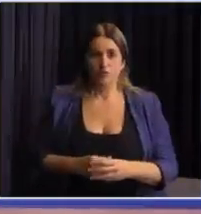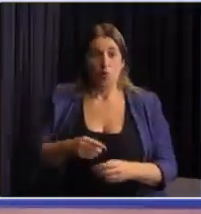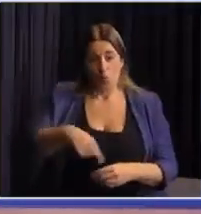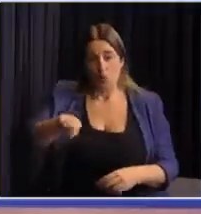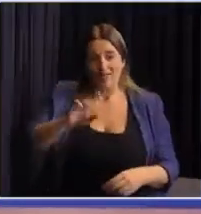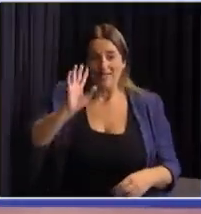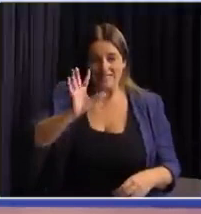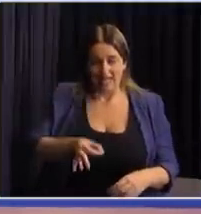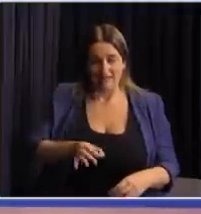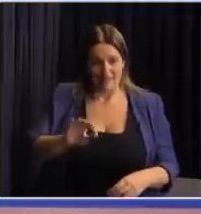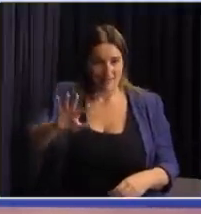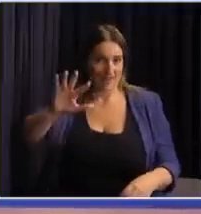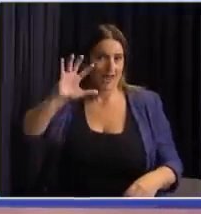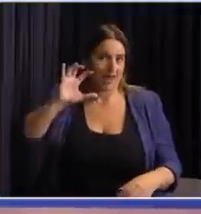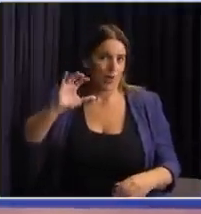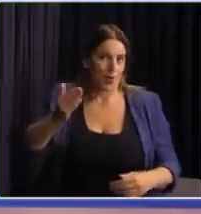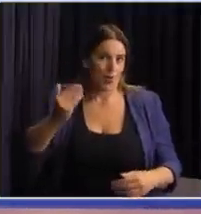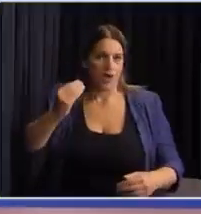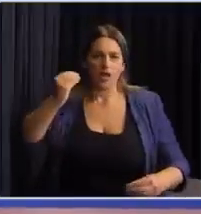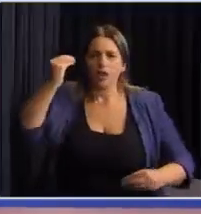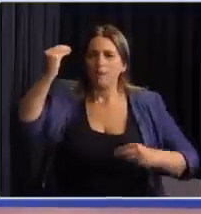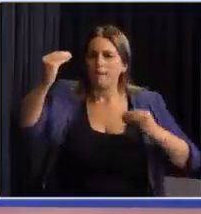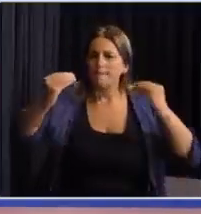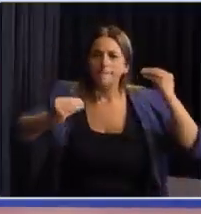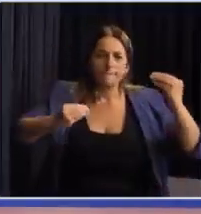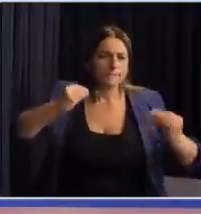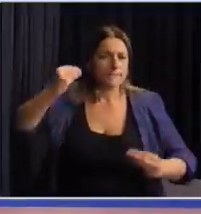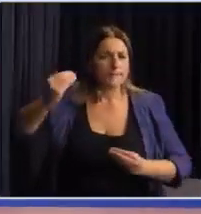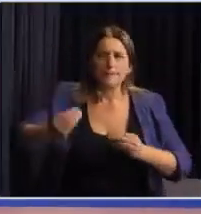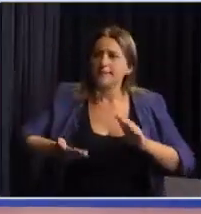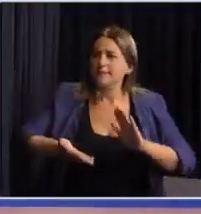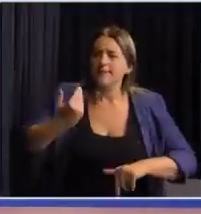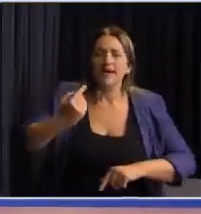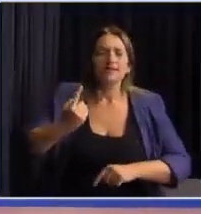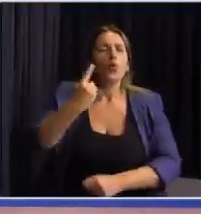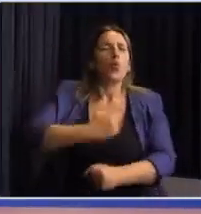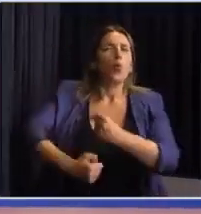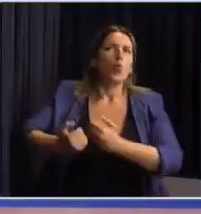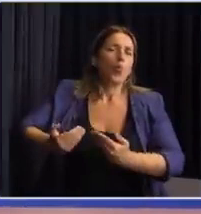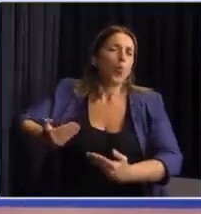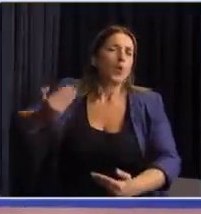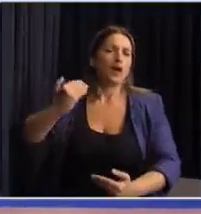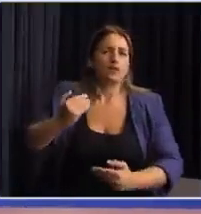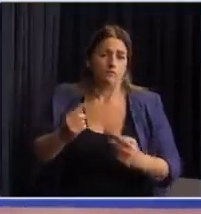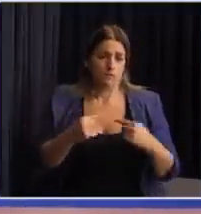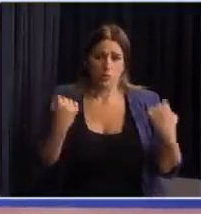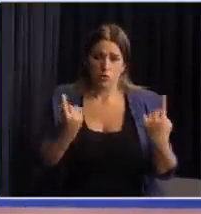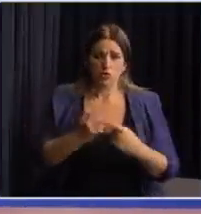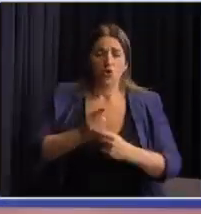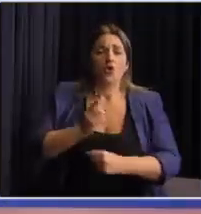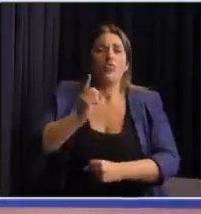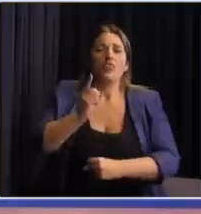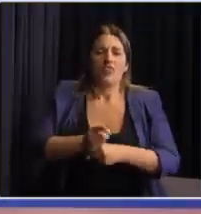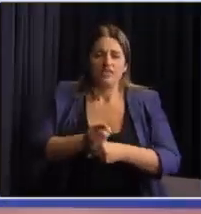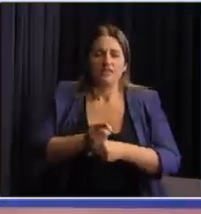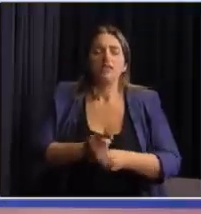Recordarán ustedes que la preocupación mayor el año pasado, cuando decidimos retornar